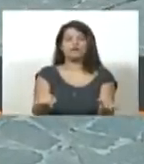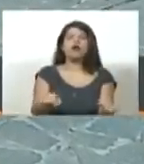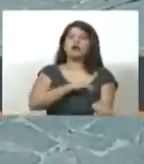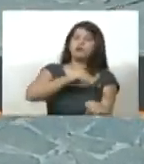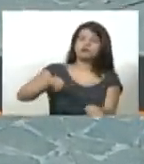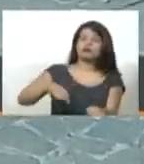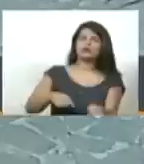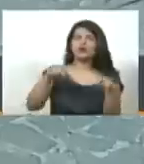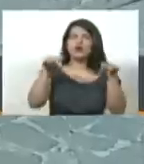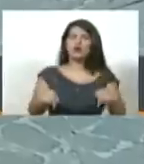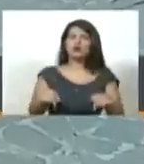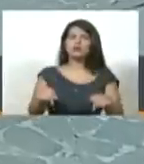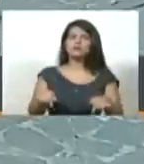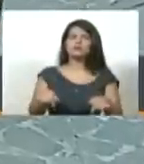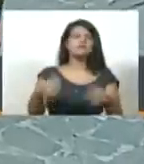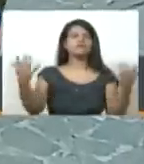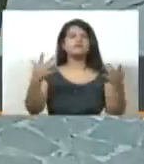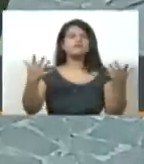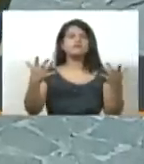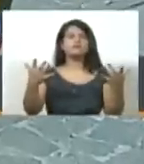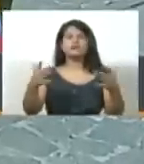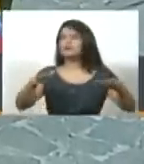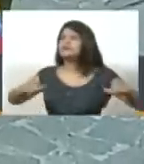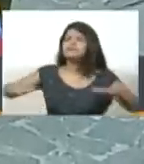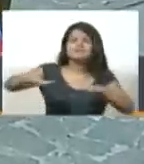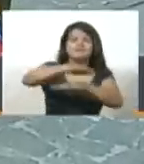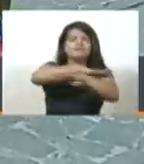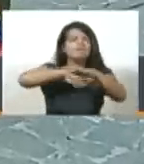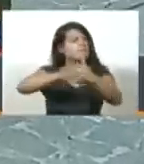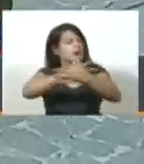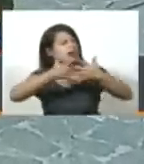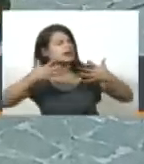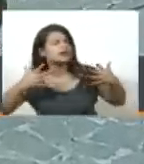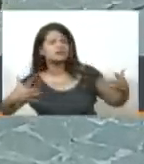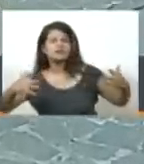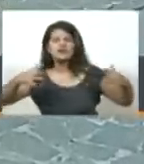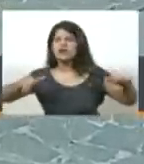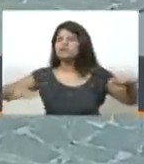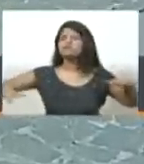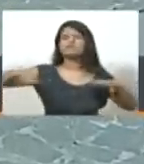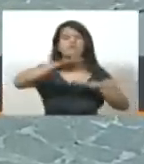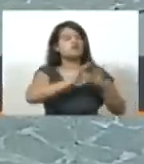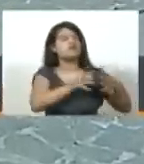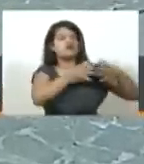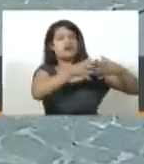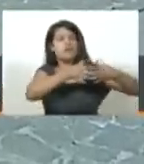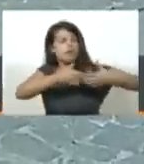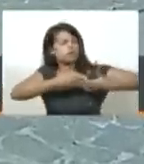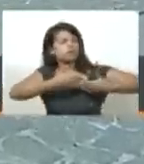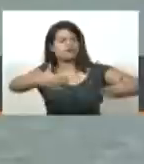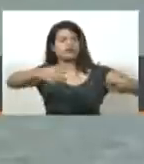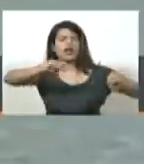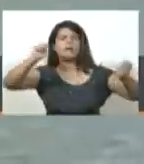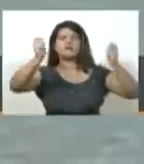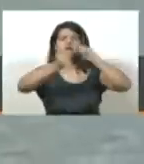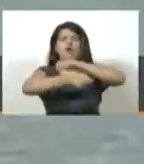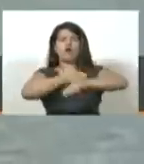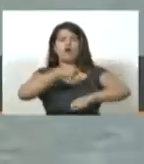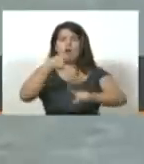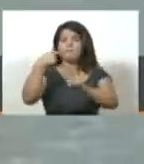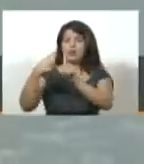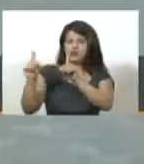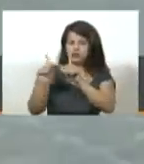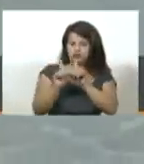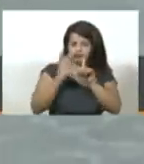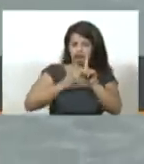más grande, padre de la gesta emancipadora, Simón Bolívar, junto a este humilde